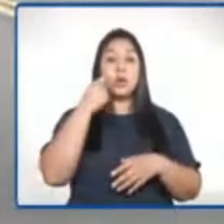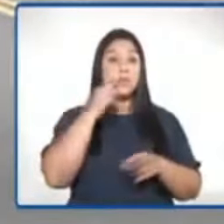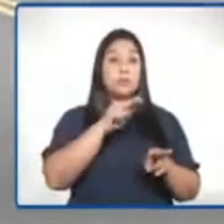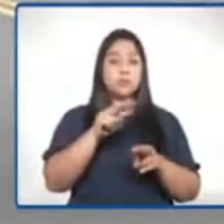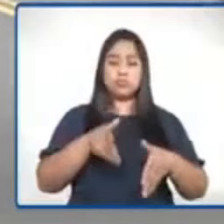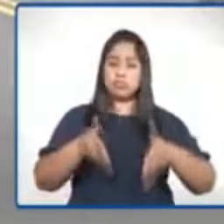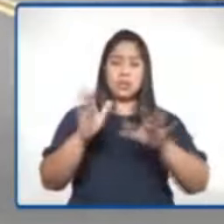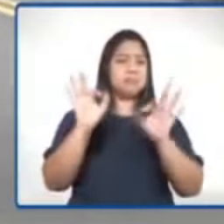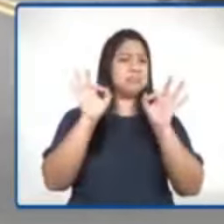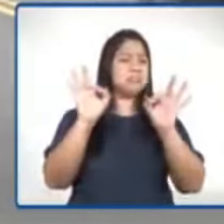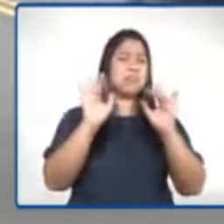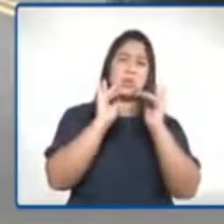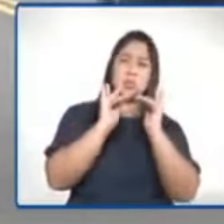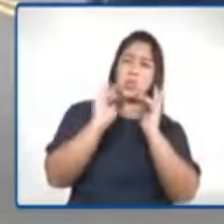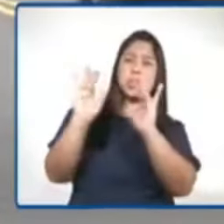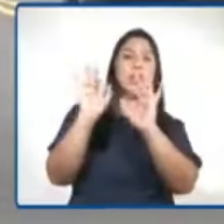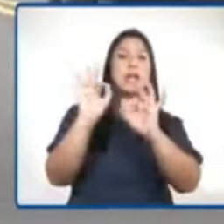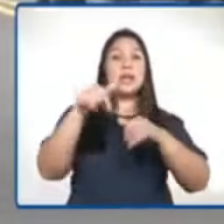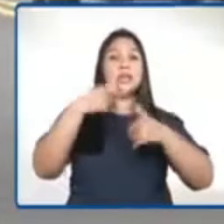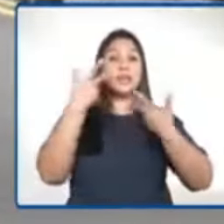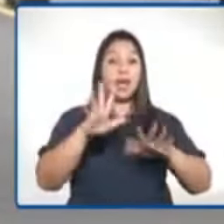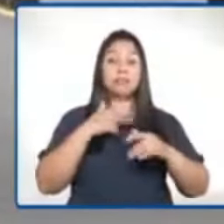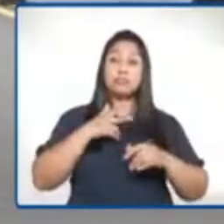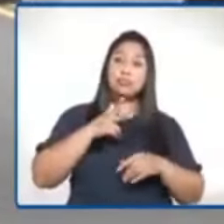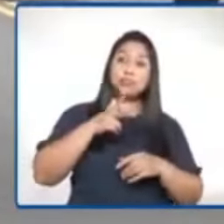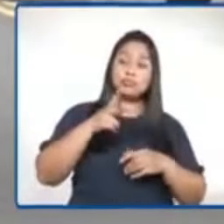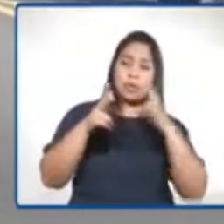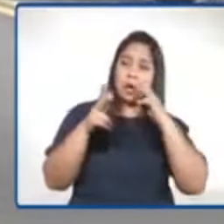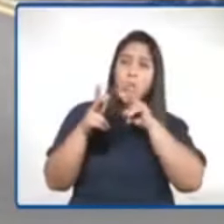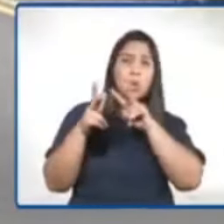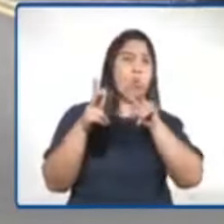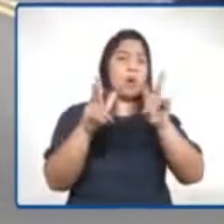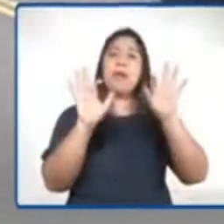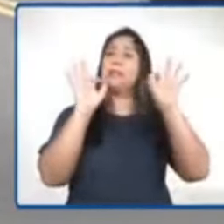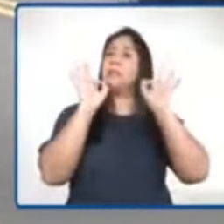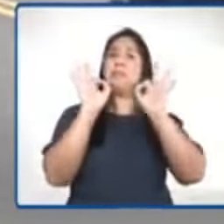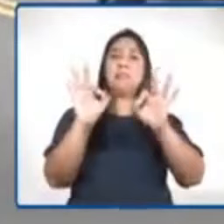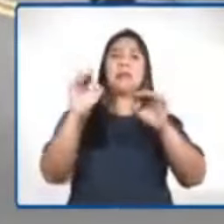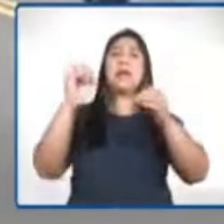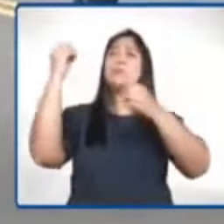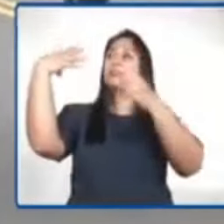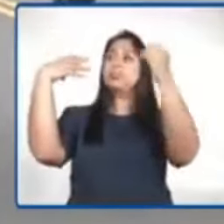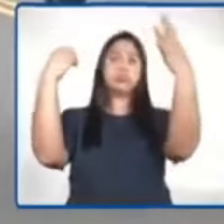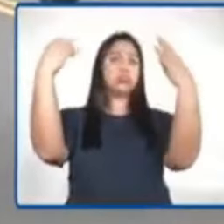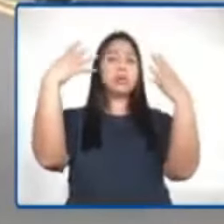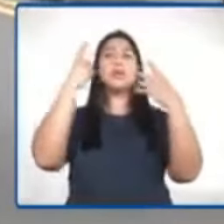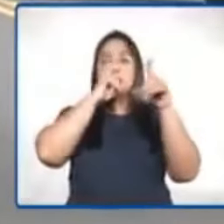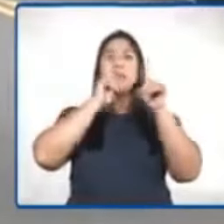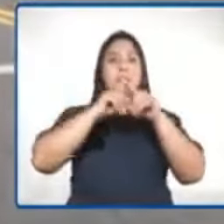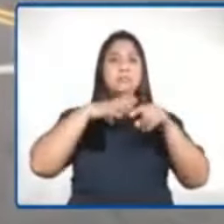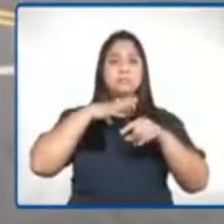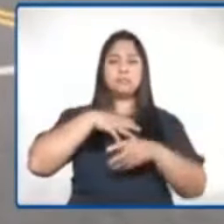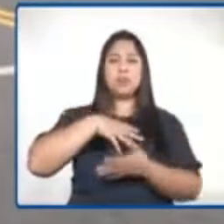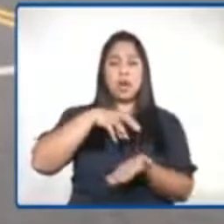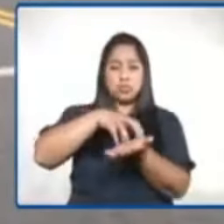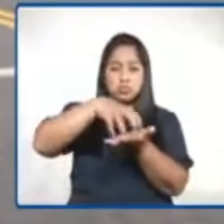buenas condiciones. La acabamos de recorrer. La carretera está bien señalizada con sus hombros y podemos